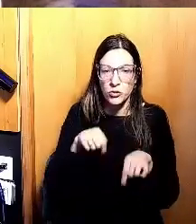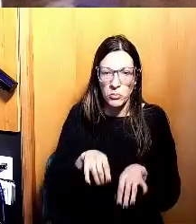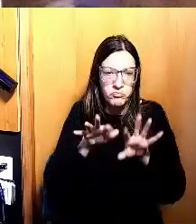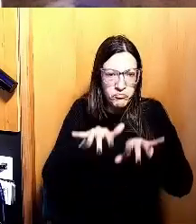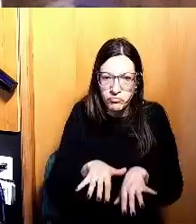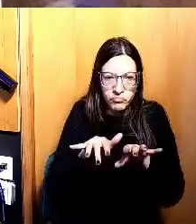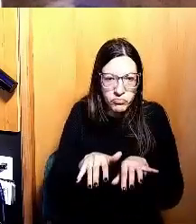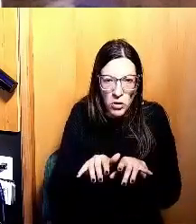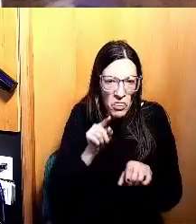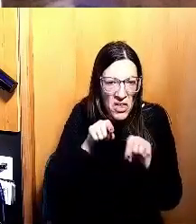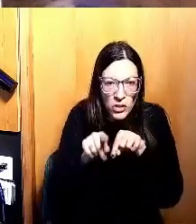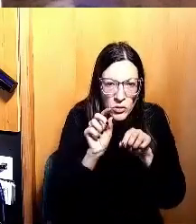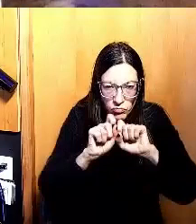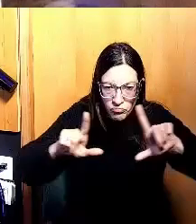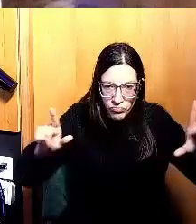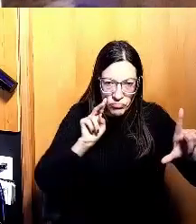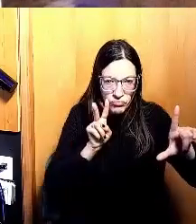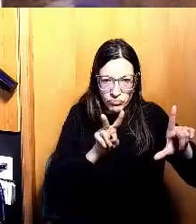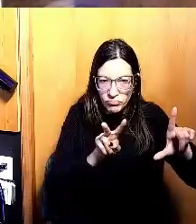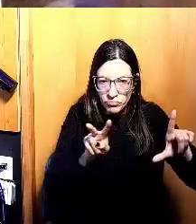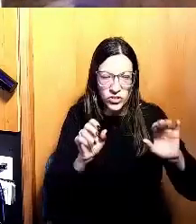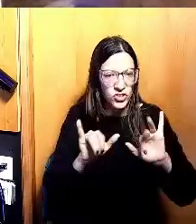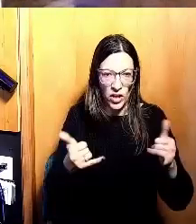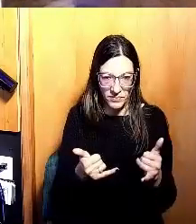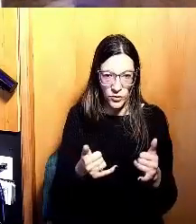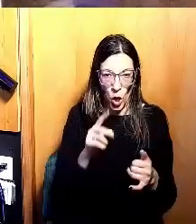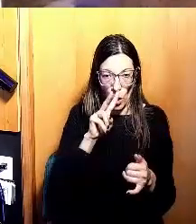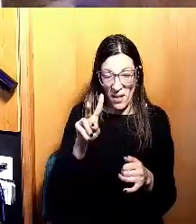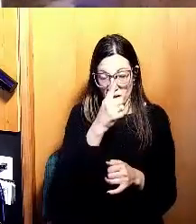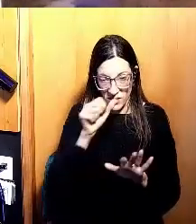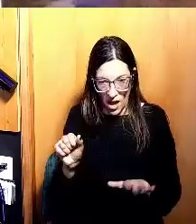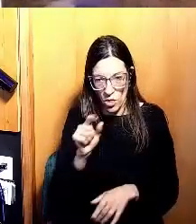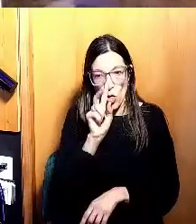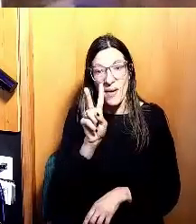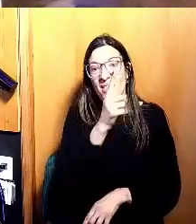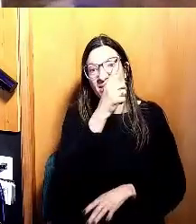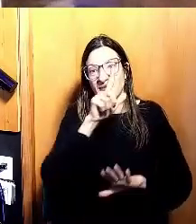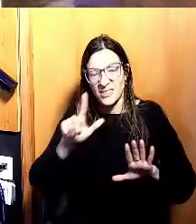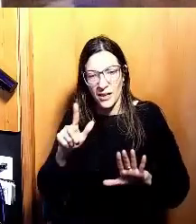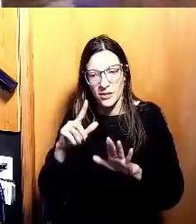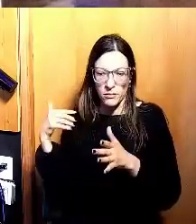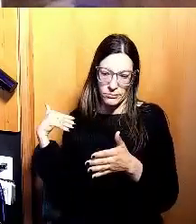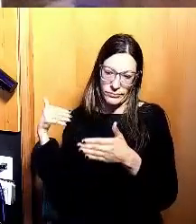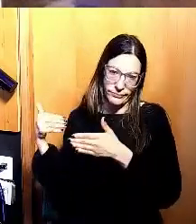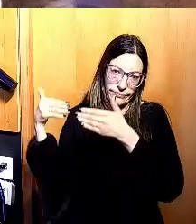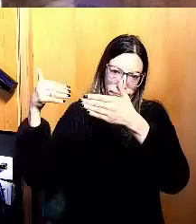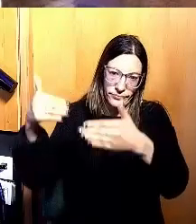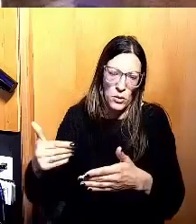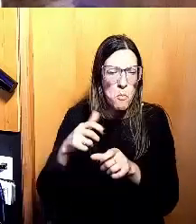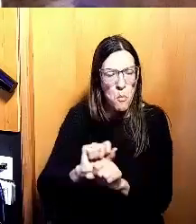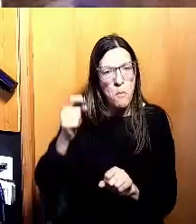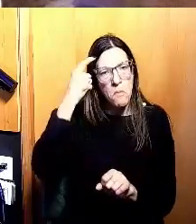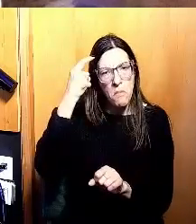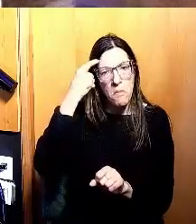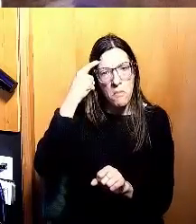desde el 2016, 2017, entonces lo que hicimos fue correr todo eso y tenemos entonces, bueno, ¿qué es lo que pasó